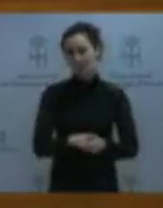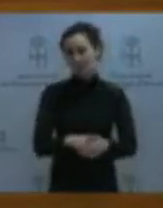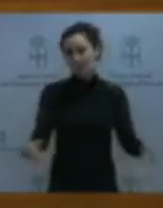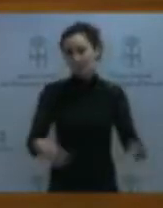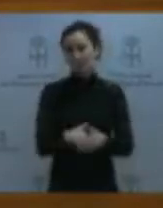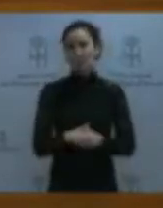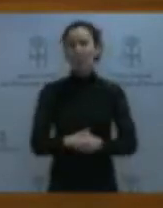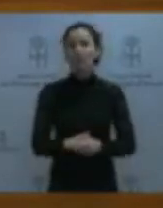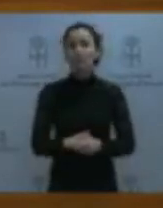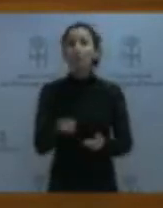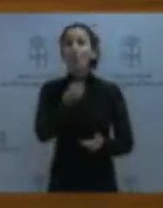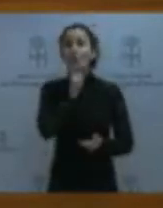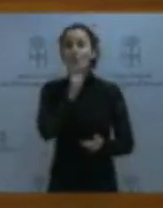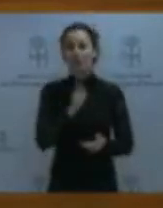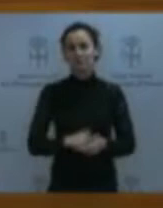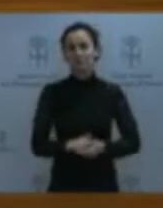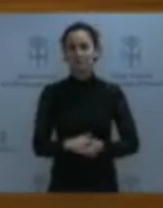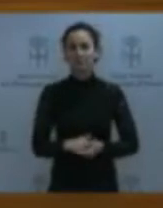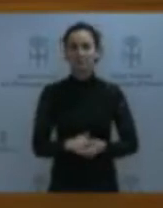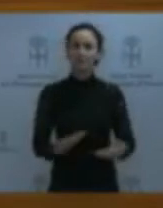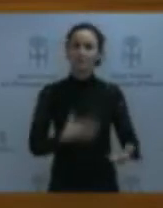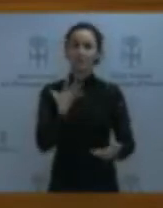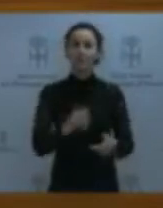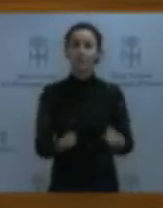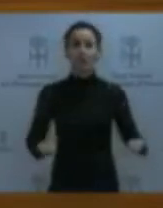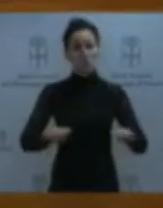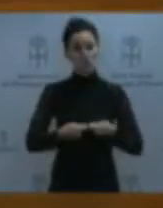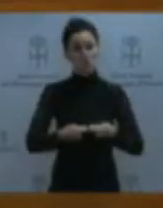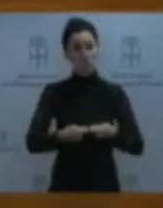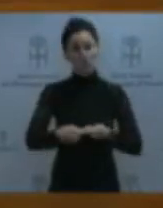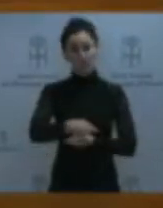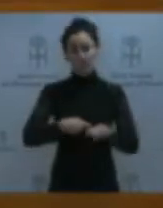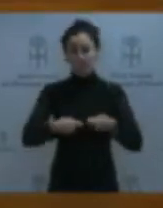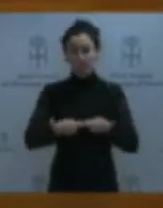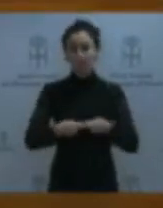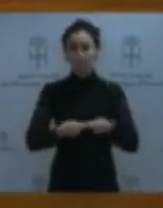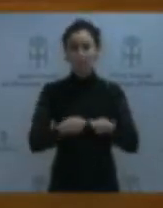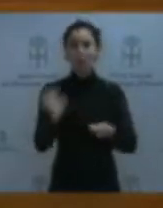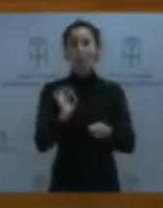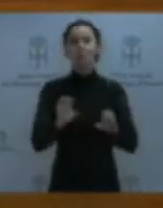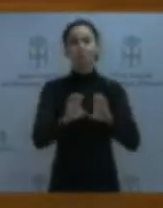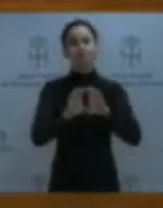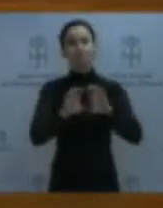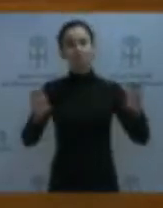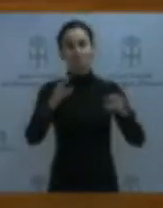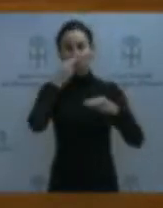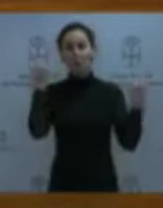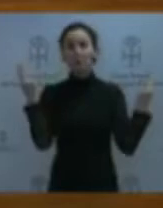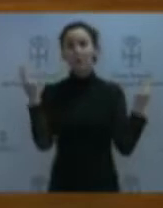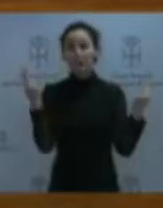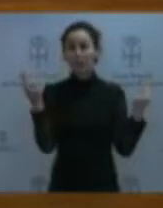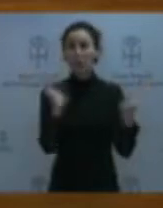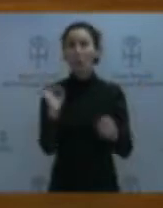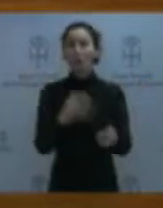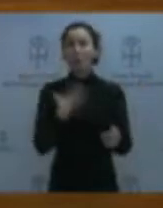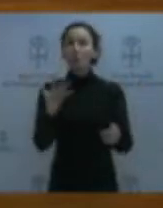¿cuál puede ser? Oiga, puede ser un consorcio, puede ser una entidad, una empresa pública, puede